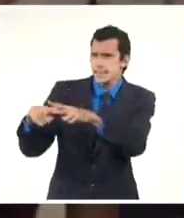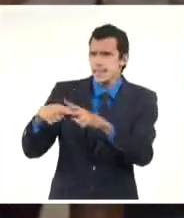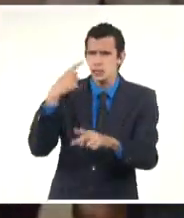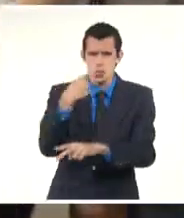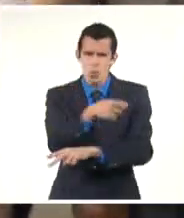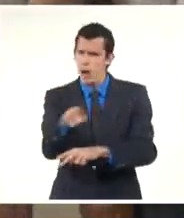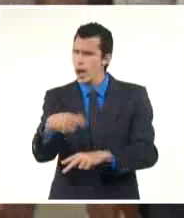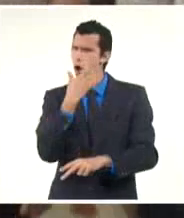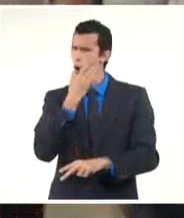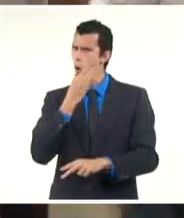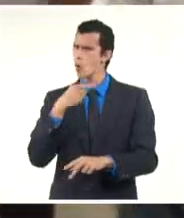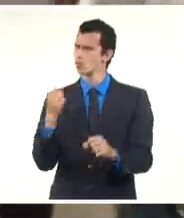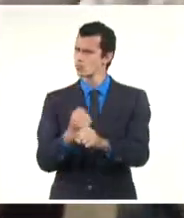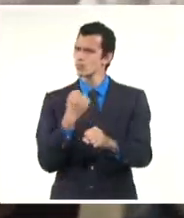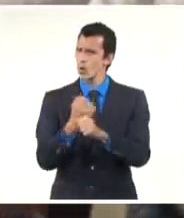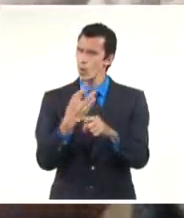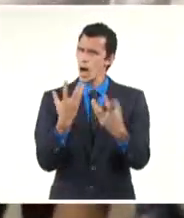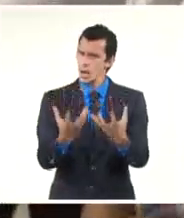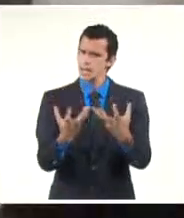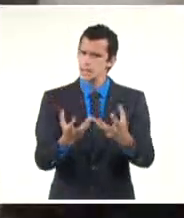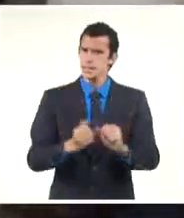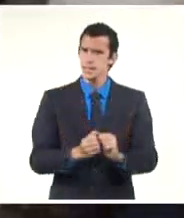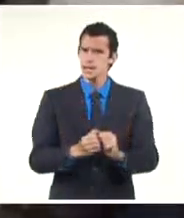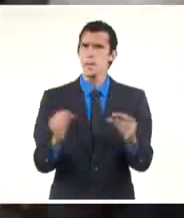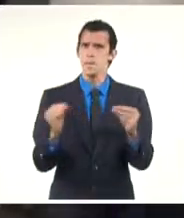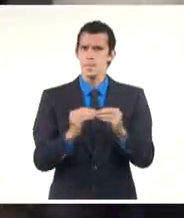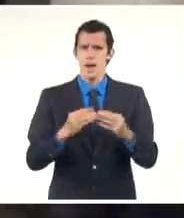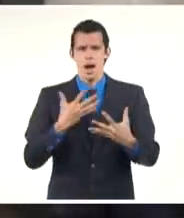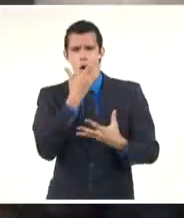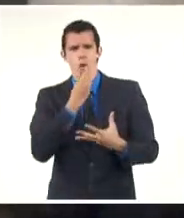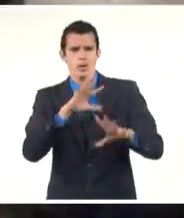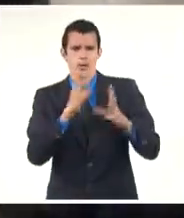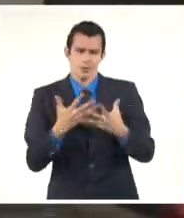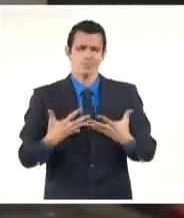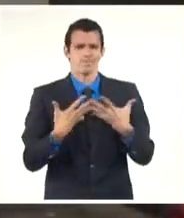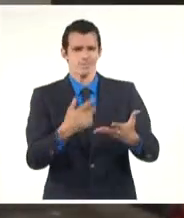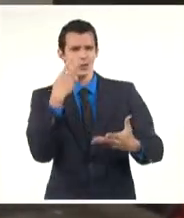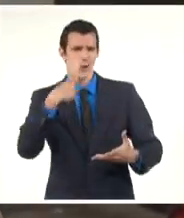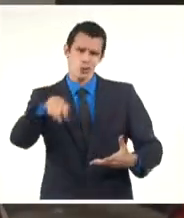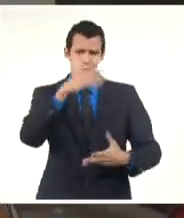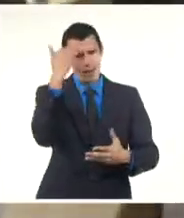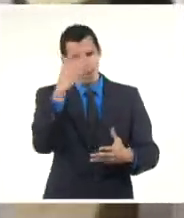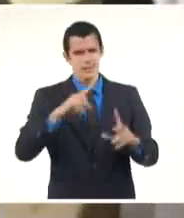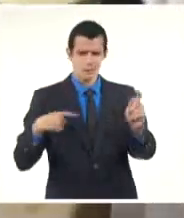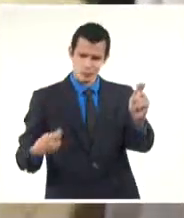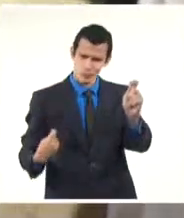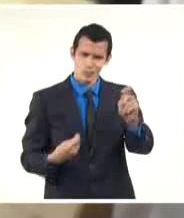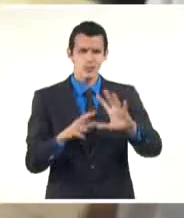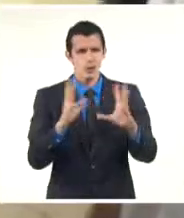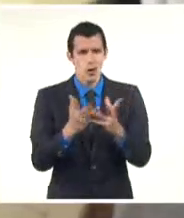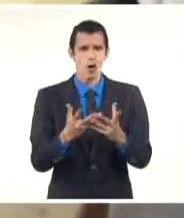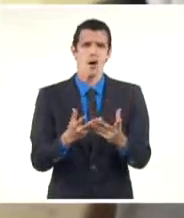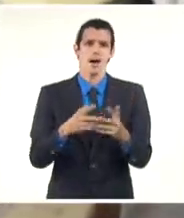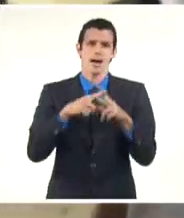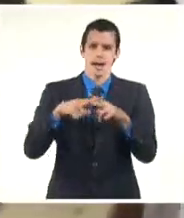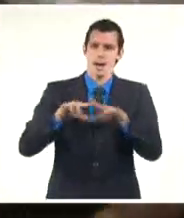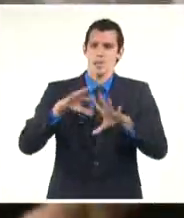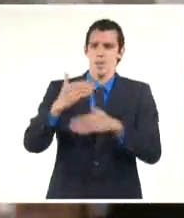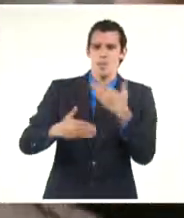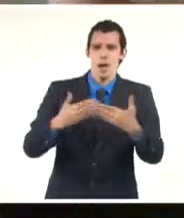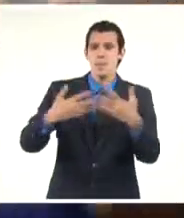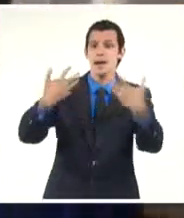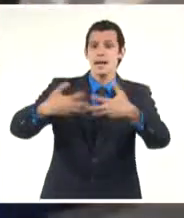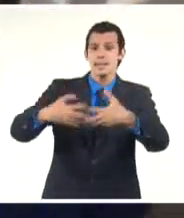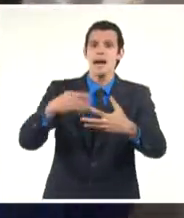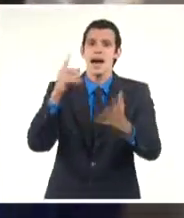por su contribución a estas labores para paliar en el menor tiempo posible estas averías. Desde Santiago de Cuba,